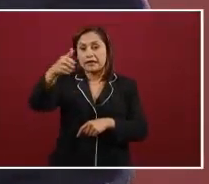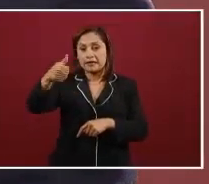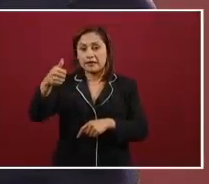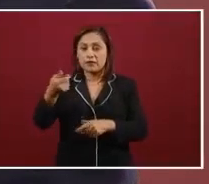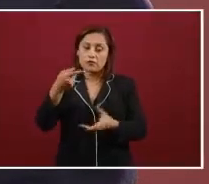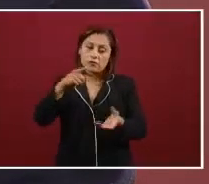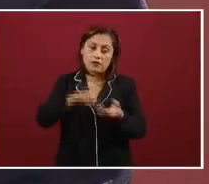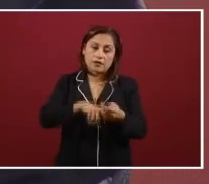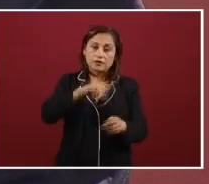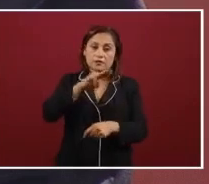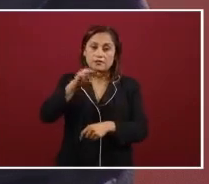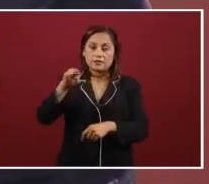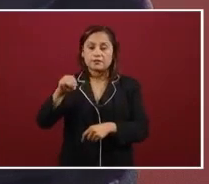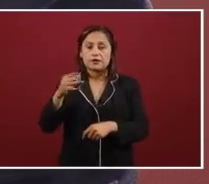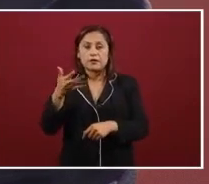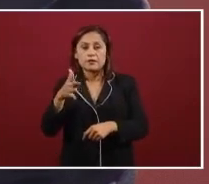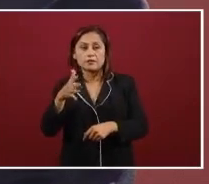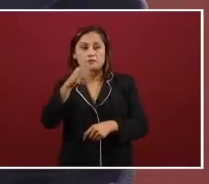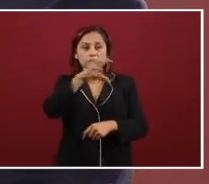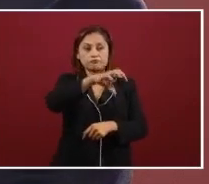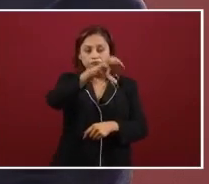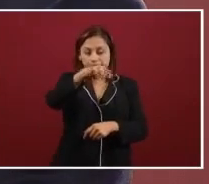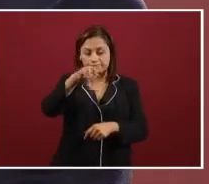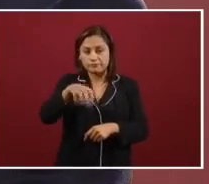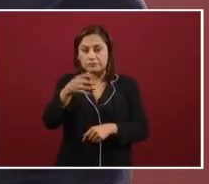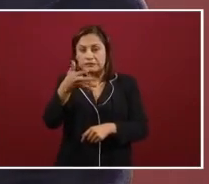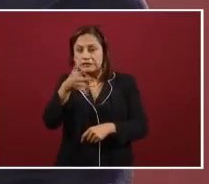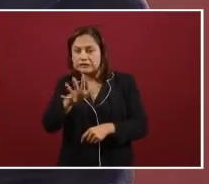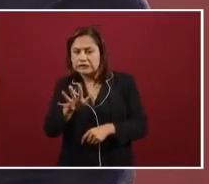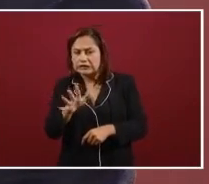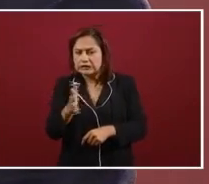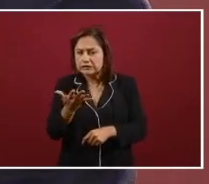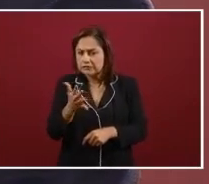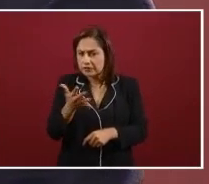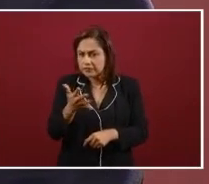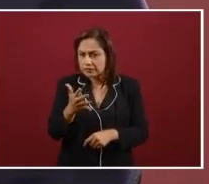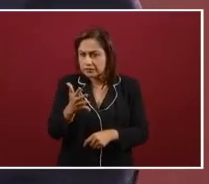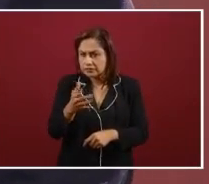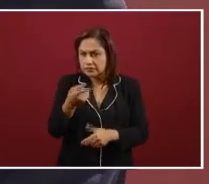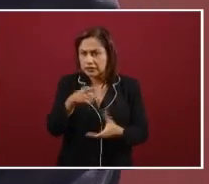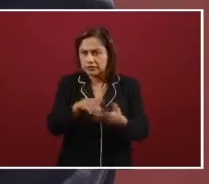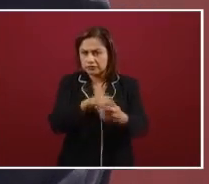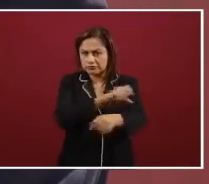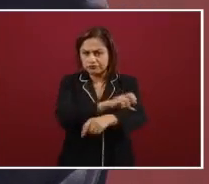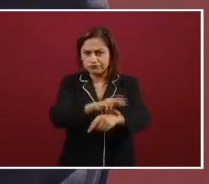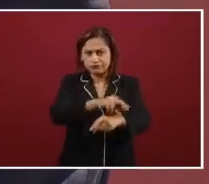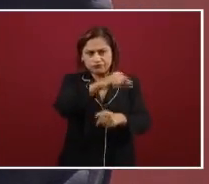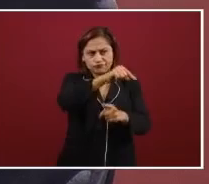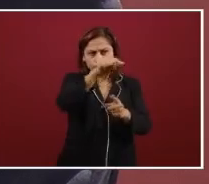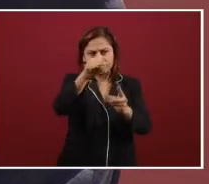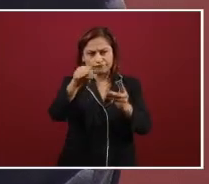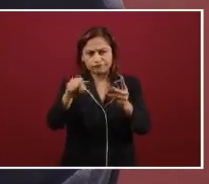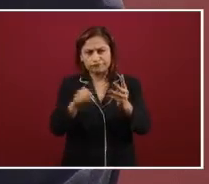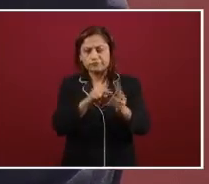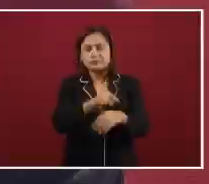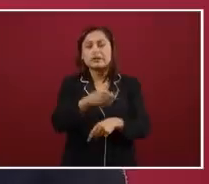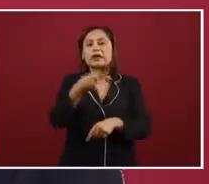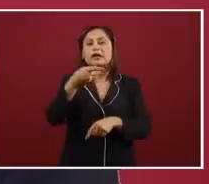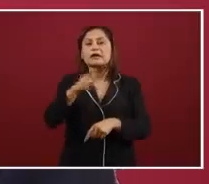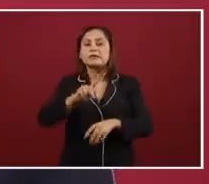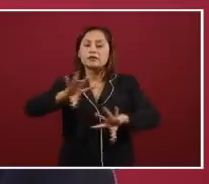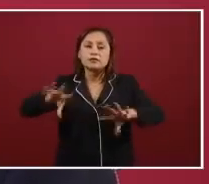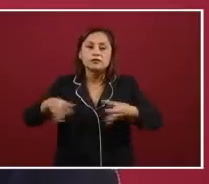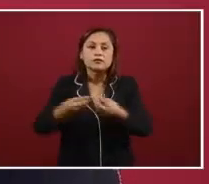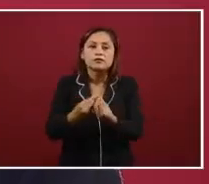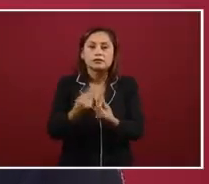son alrededor de 10 coordinaciones, pero se requieren 600, se están